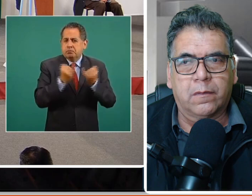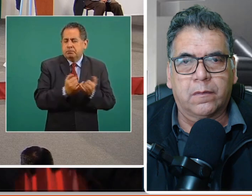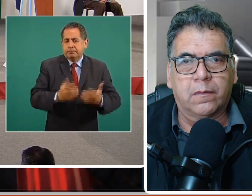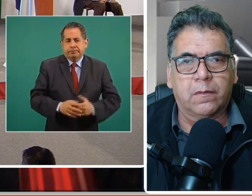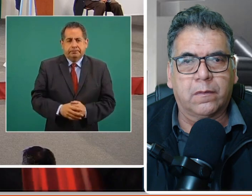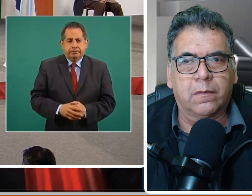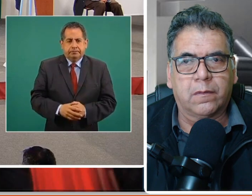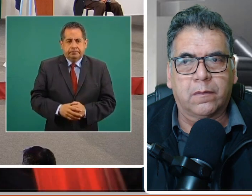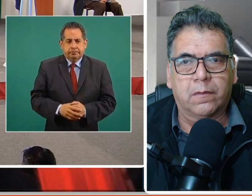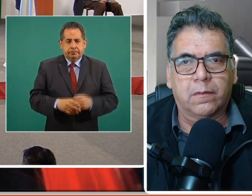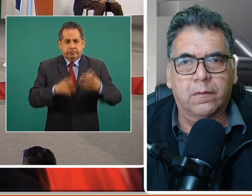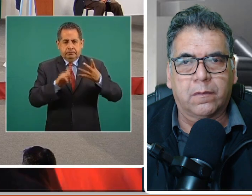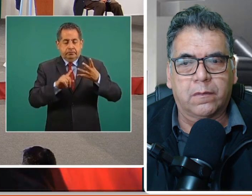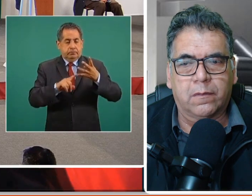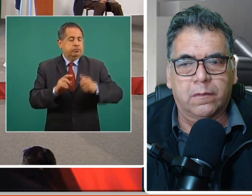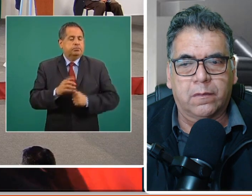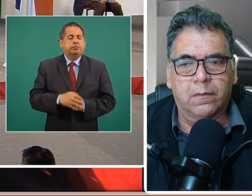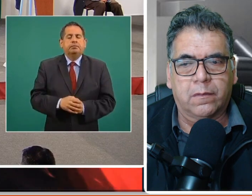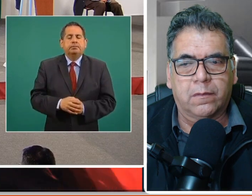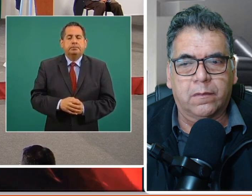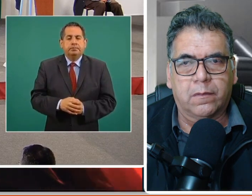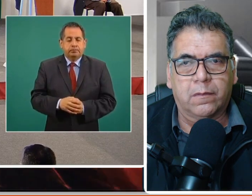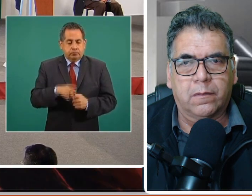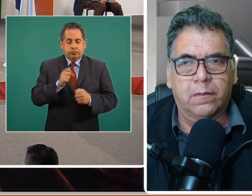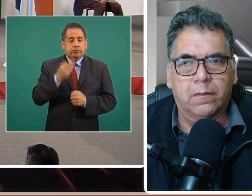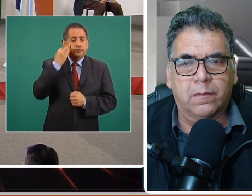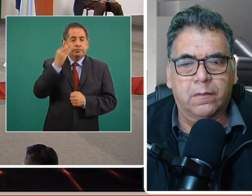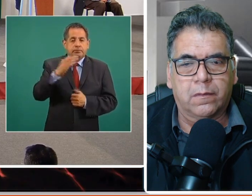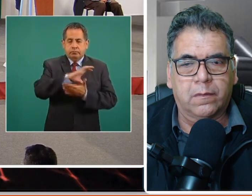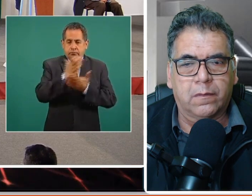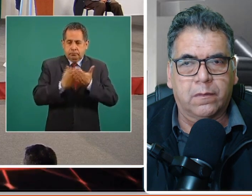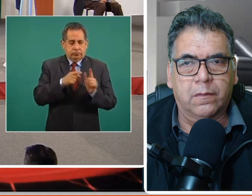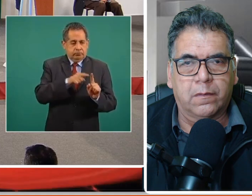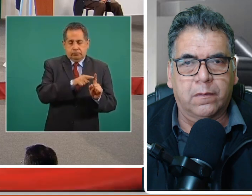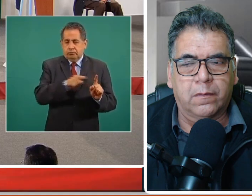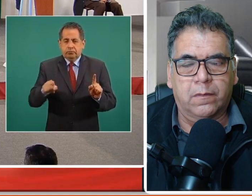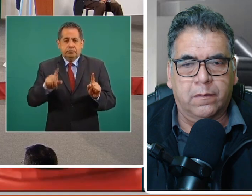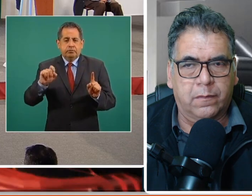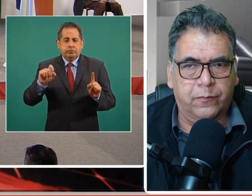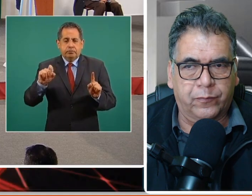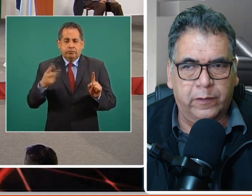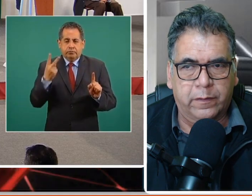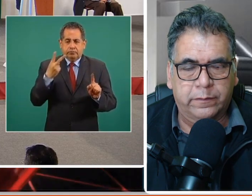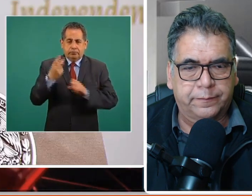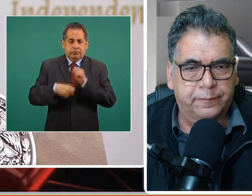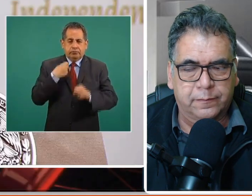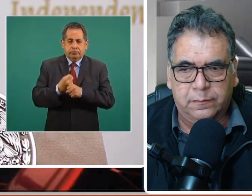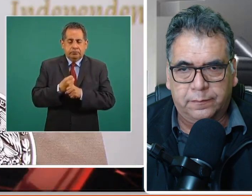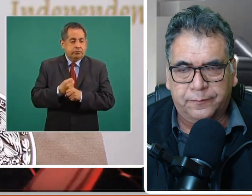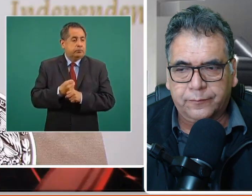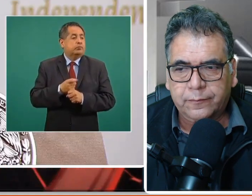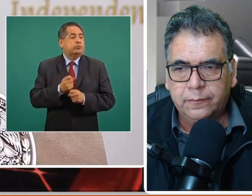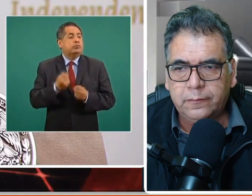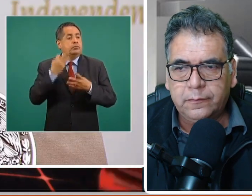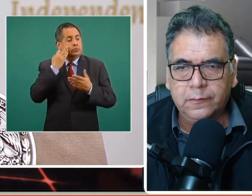Cláusula cuarta: la vigencia del contrato será de 22 años y la etapa de prestación